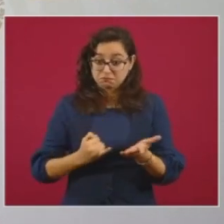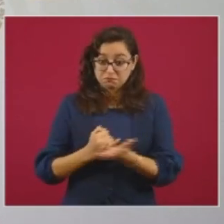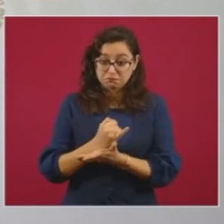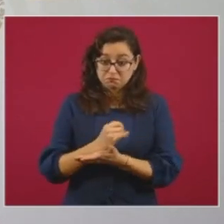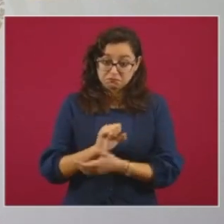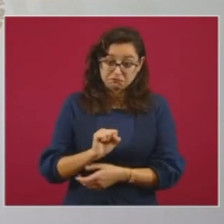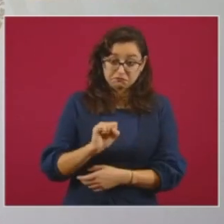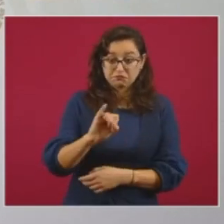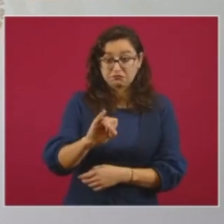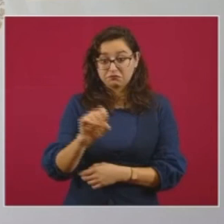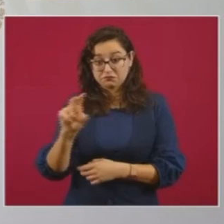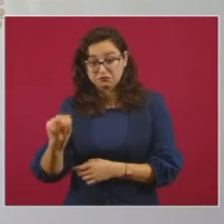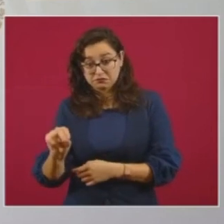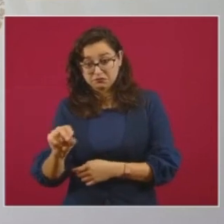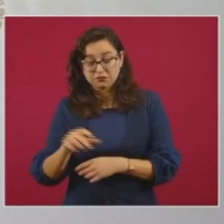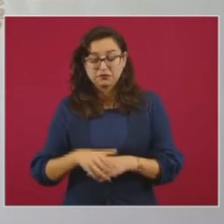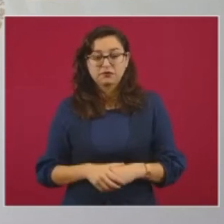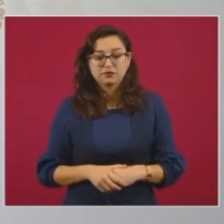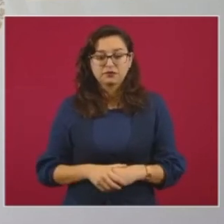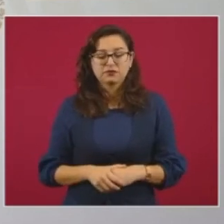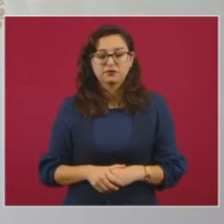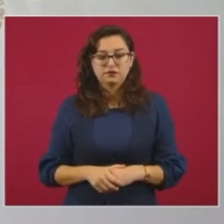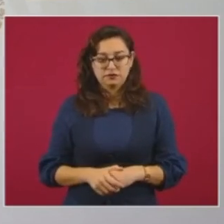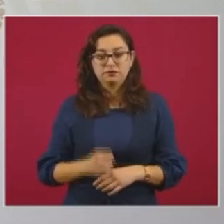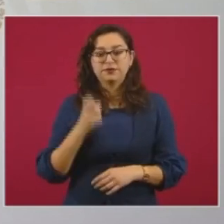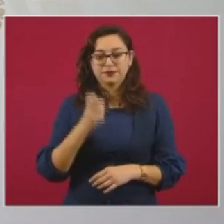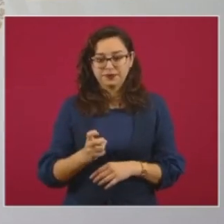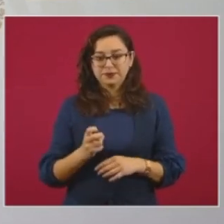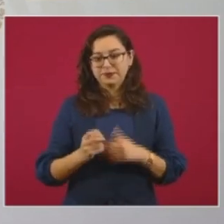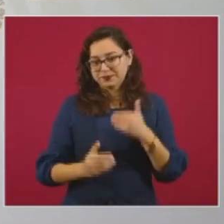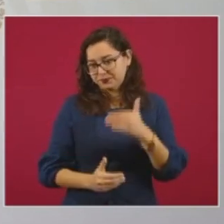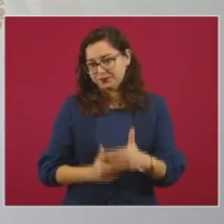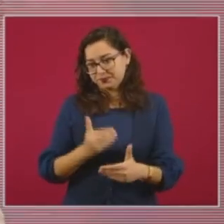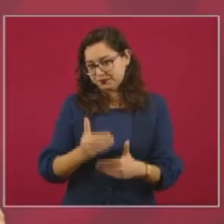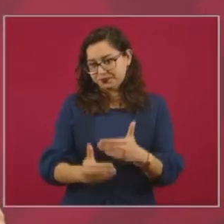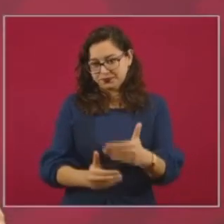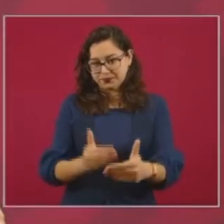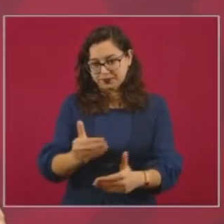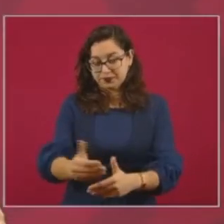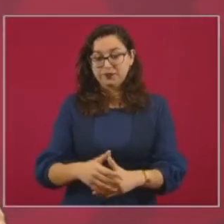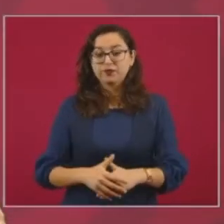ratificado. Ese es el procedimiento.